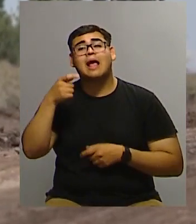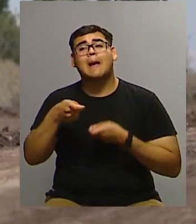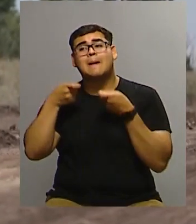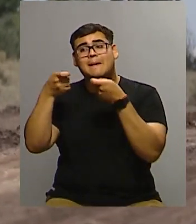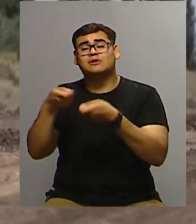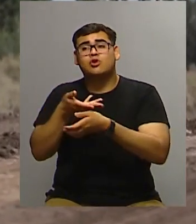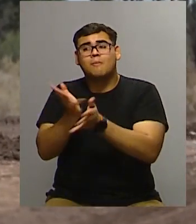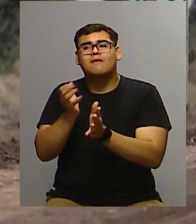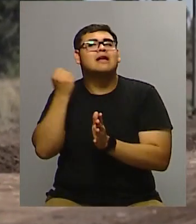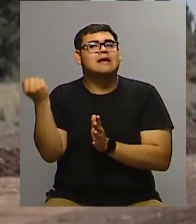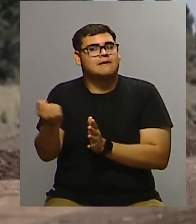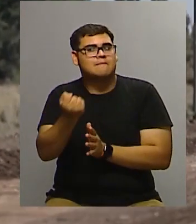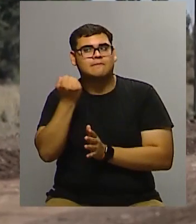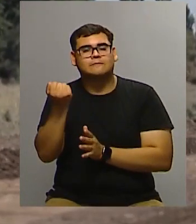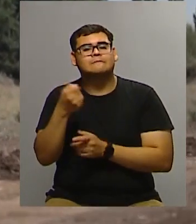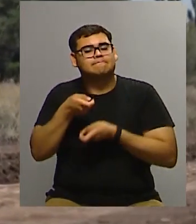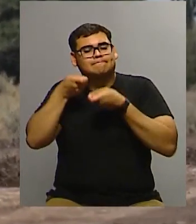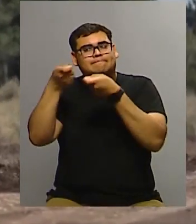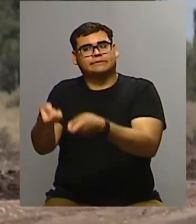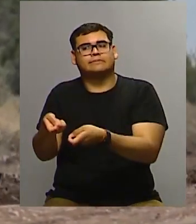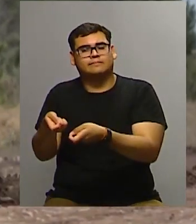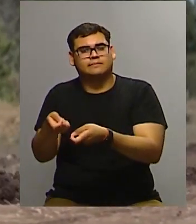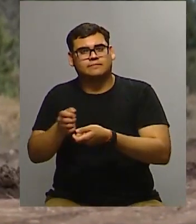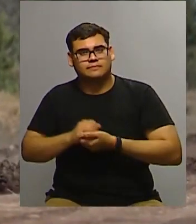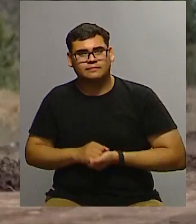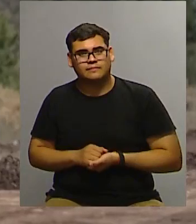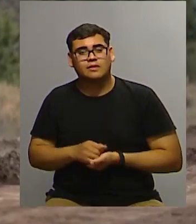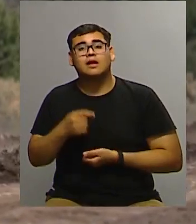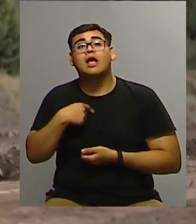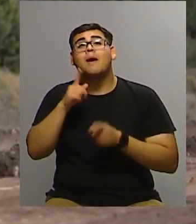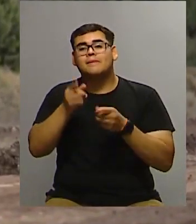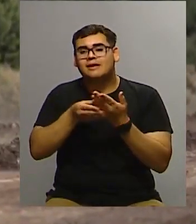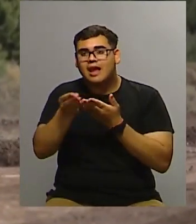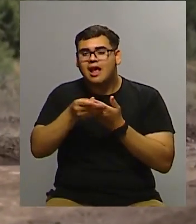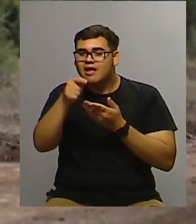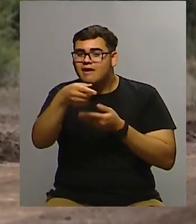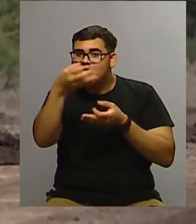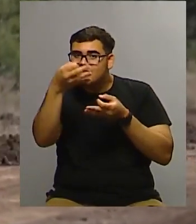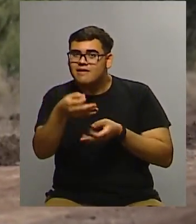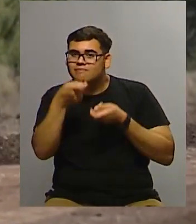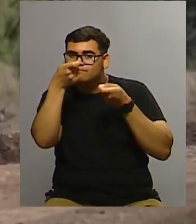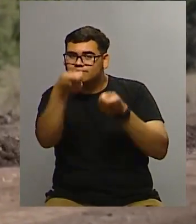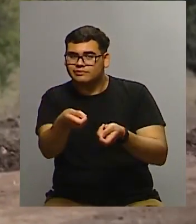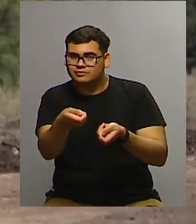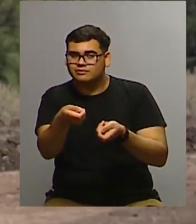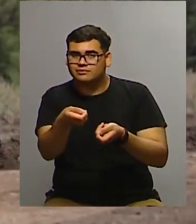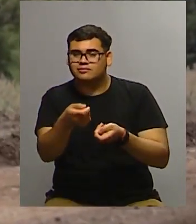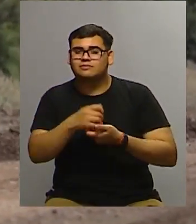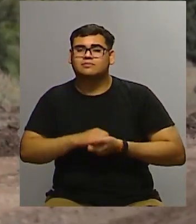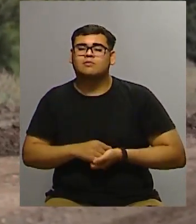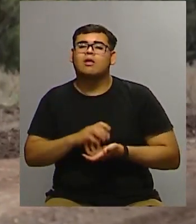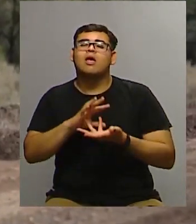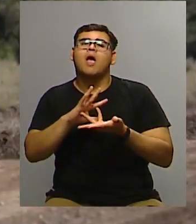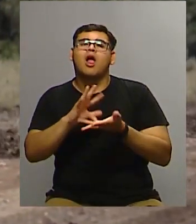necesaria. Yo soy de los que cree en la eficiencia, en el gasto público, en invertir